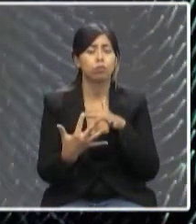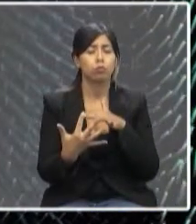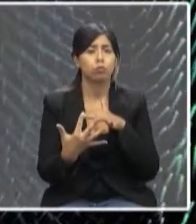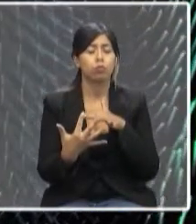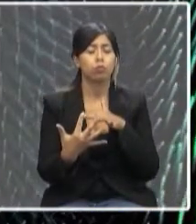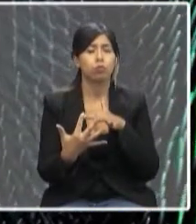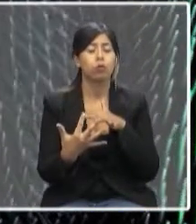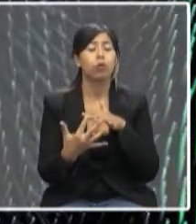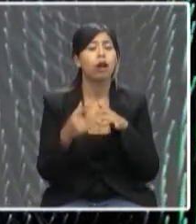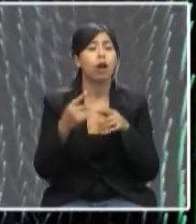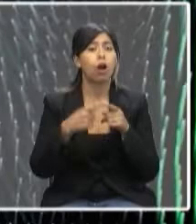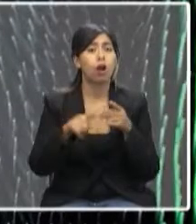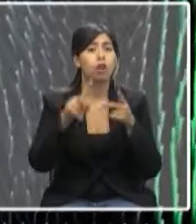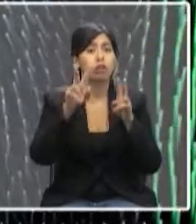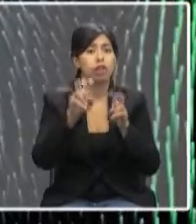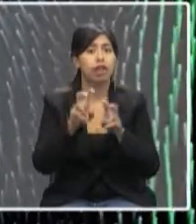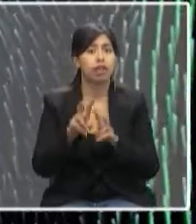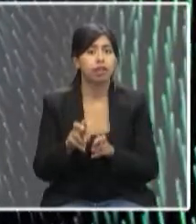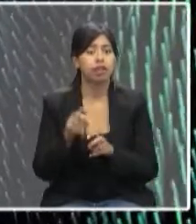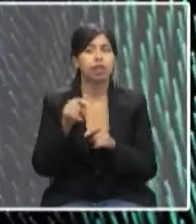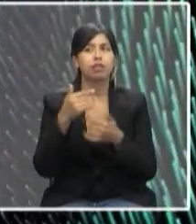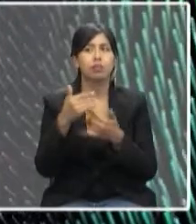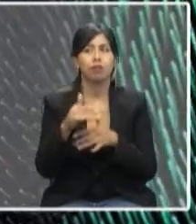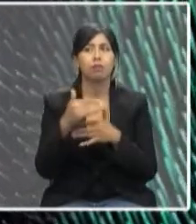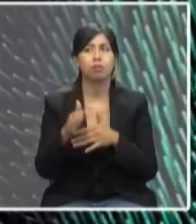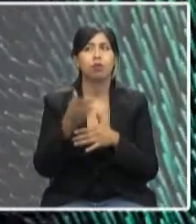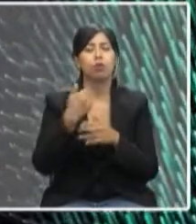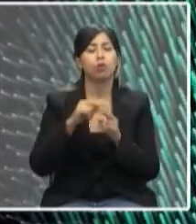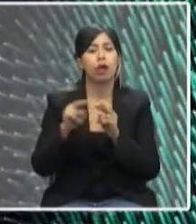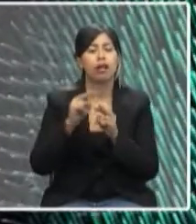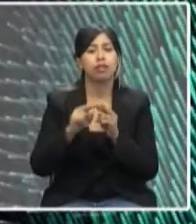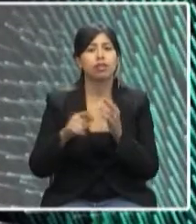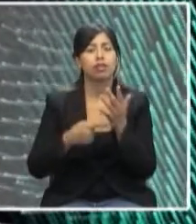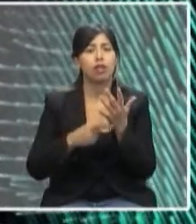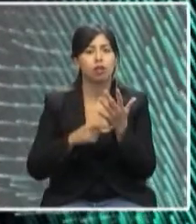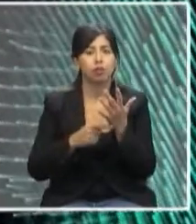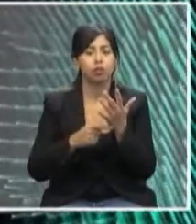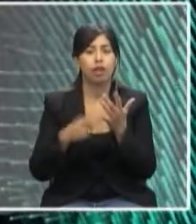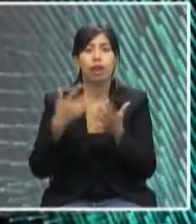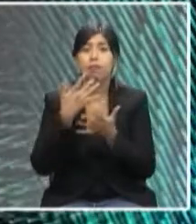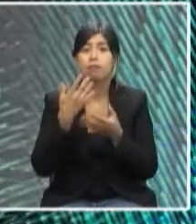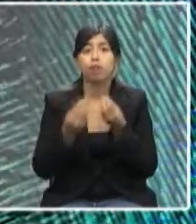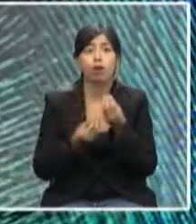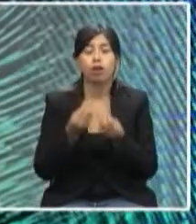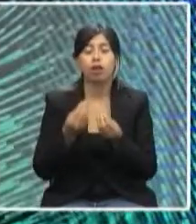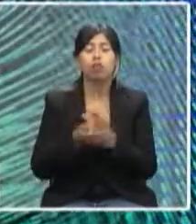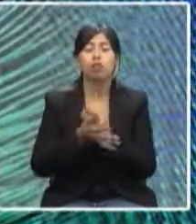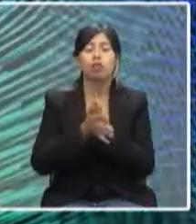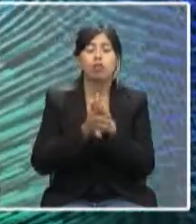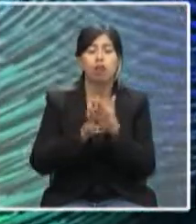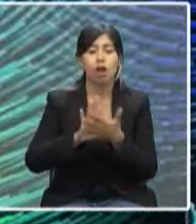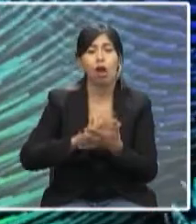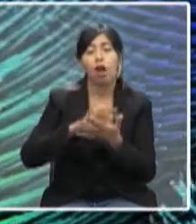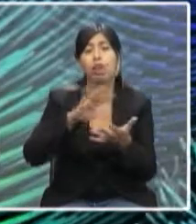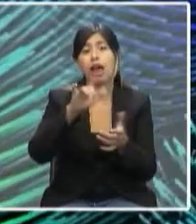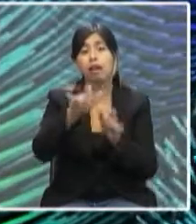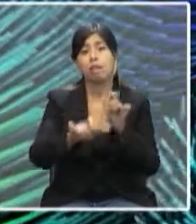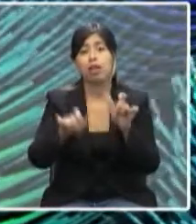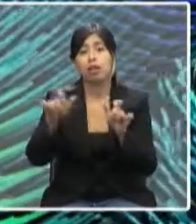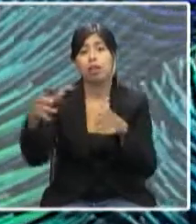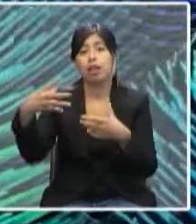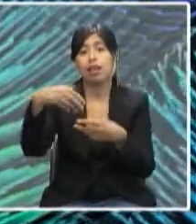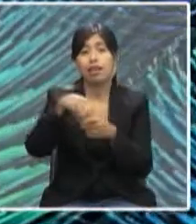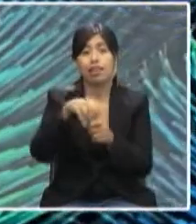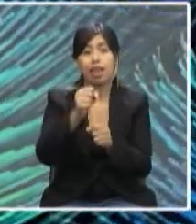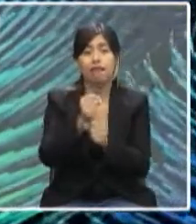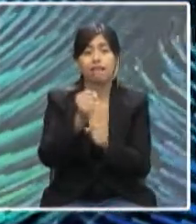en otros renglones. Y eso es muy importante cuando estamos desarrollando tecnología, porque hace que todo el mundo que trabaja en un proyecto, en una idea